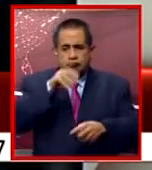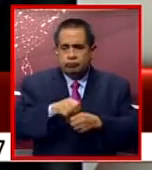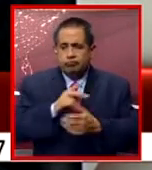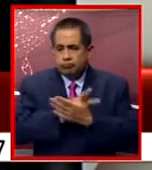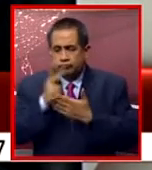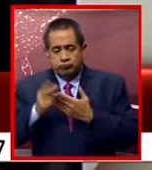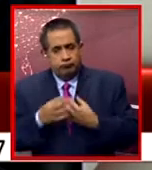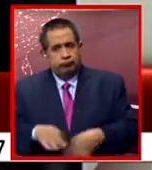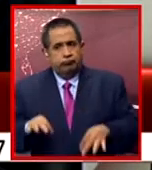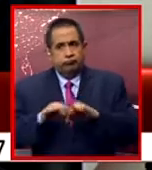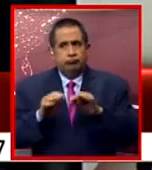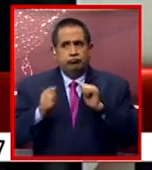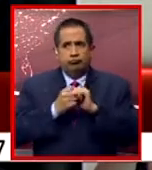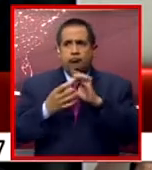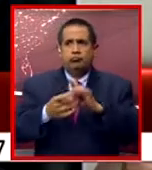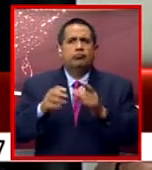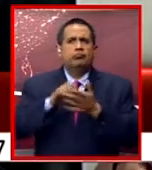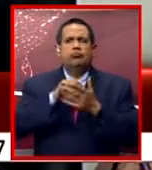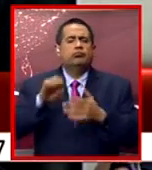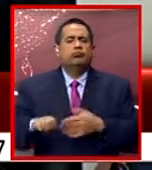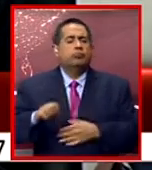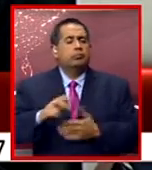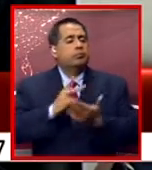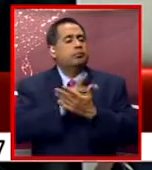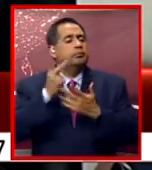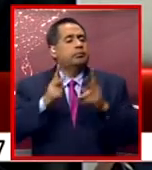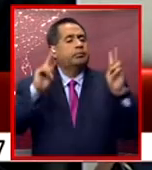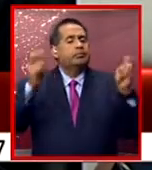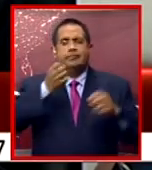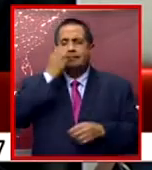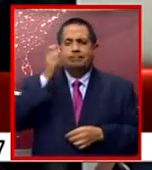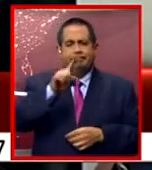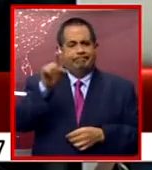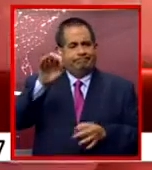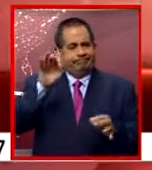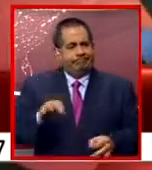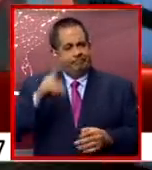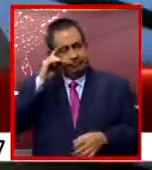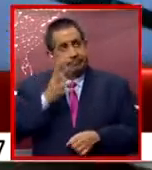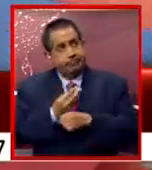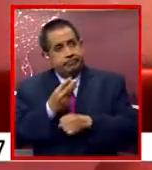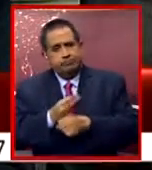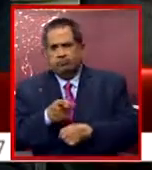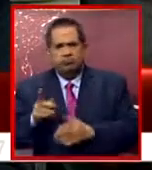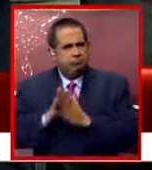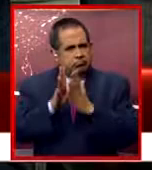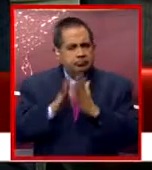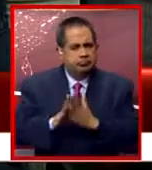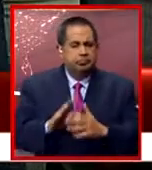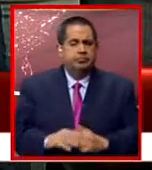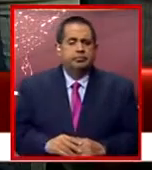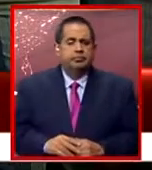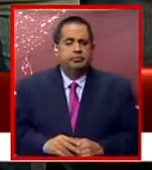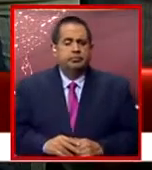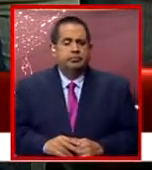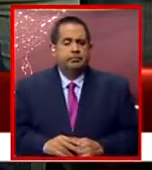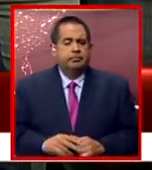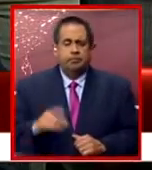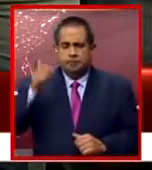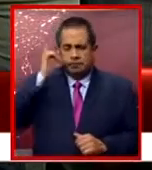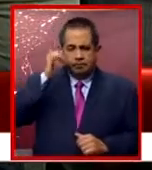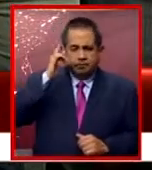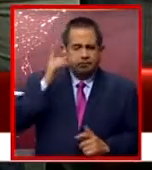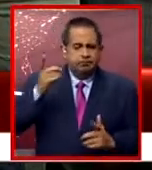muy importantes, por ejemplo, en el programa de Escuelas al 100 para mejorar la infraestructura. Ojalá de que